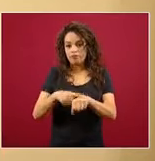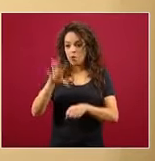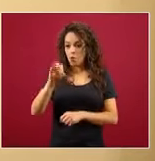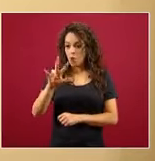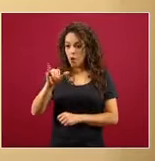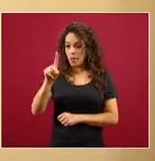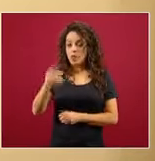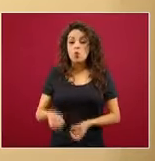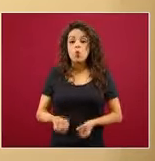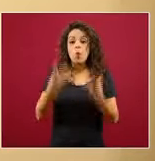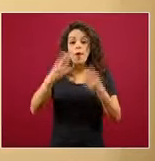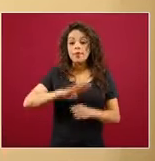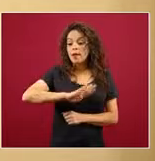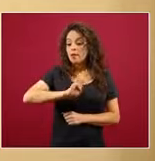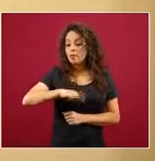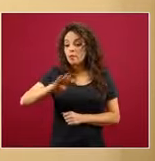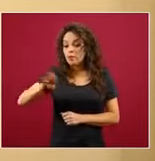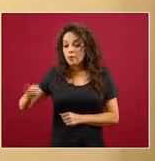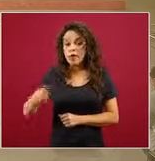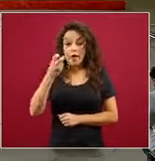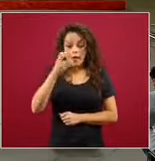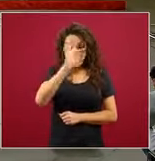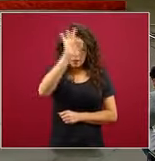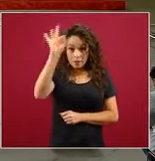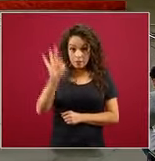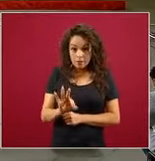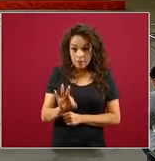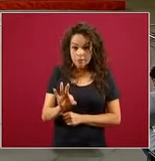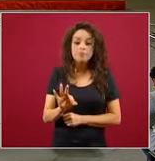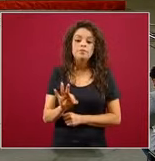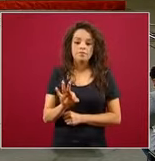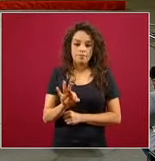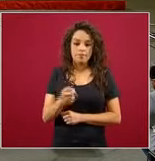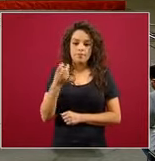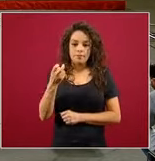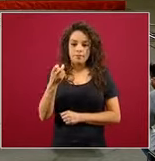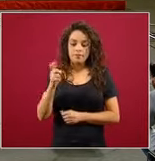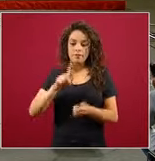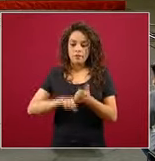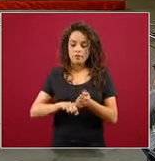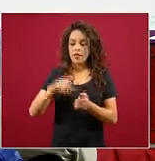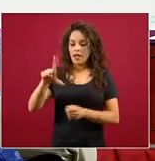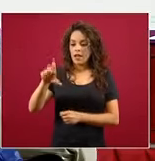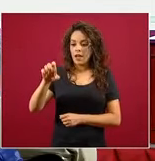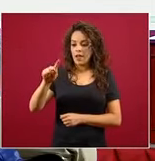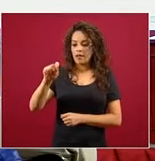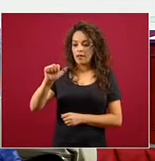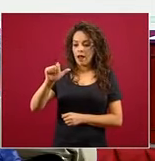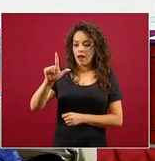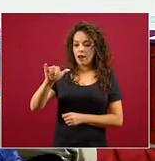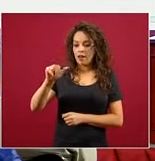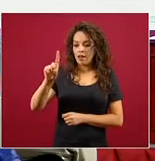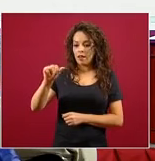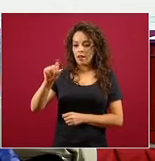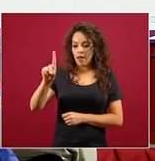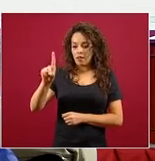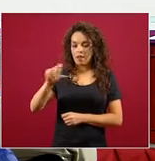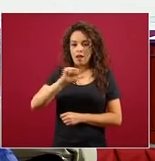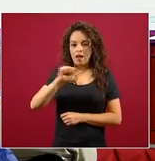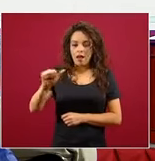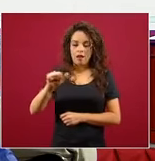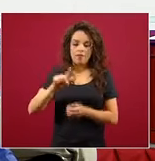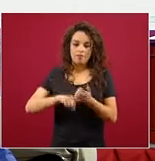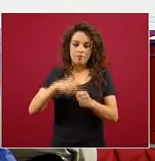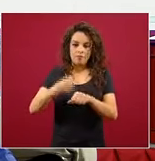Ese porcentaje es la tasa de letalidad de COVID. Y vean ustedes cómo a medida que